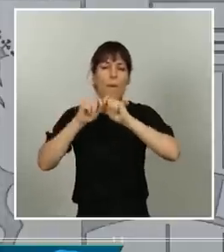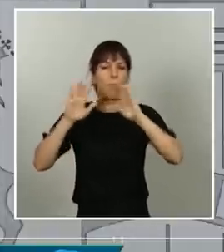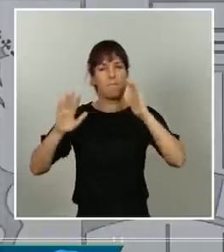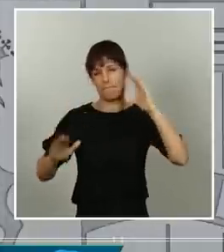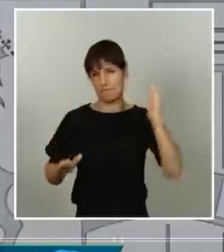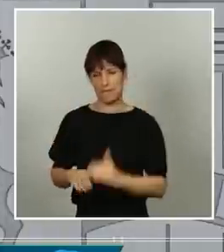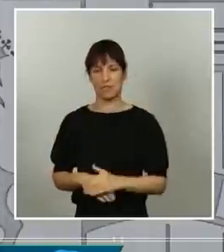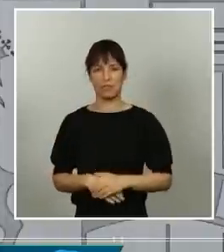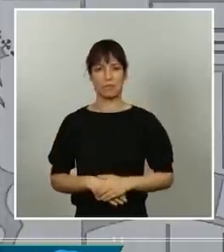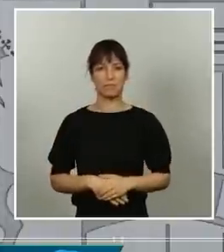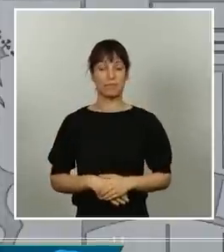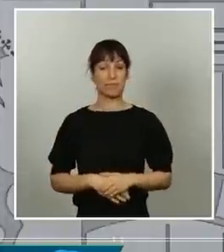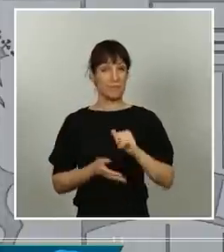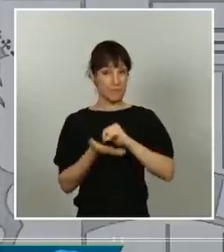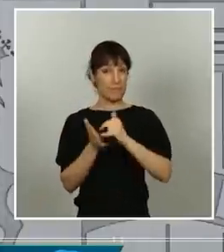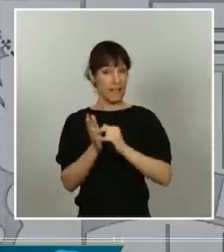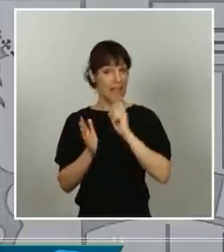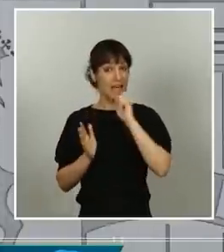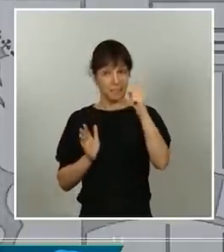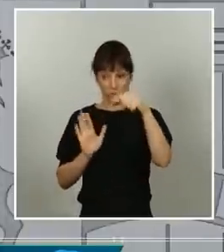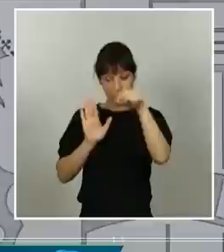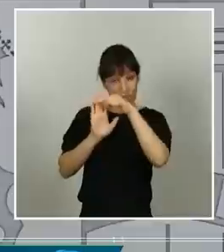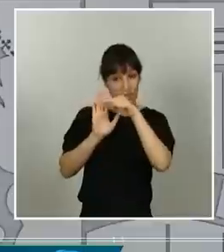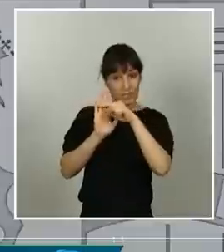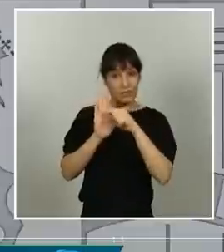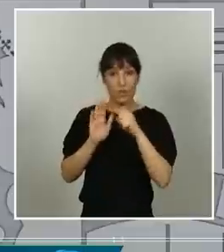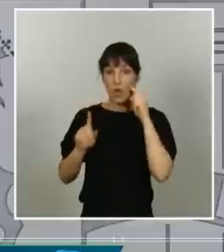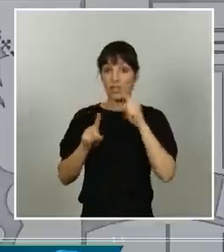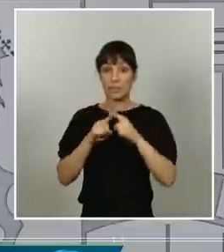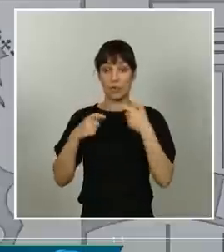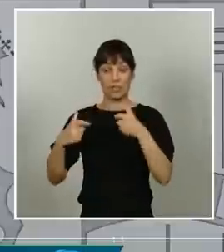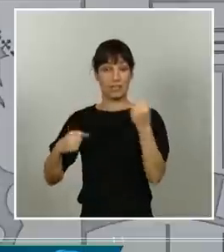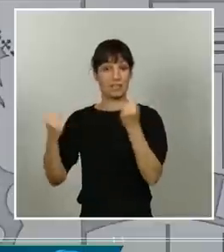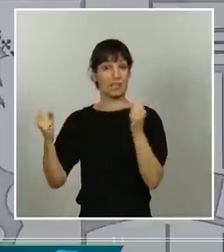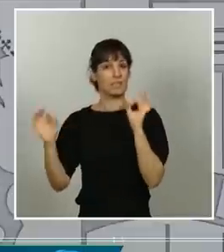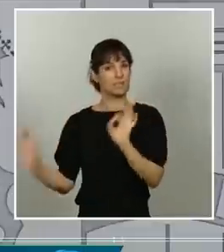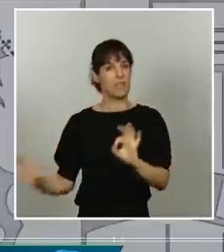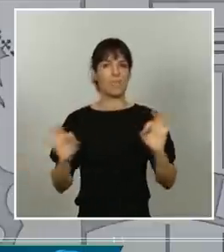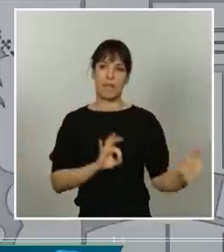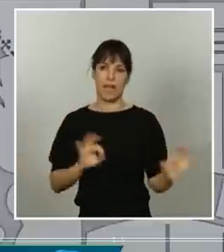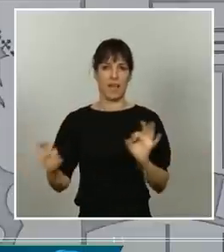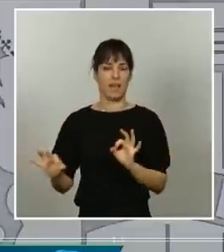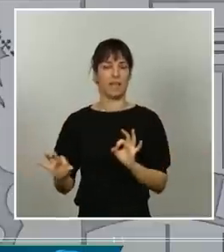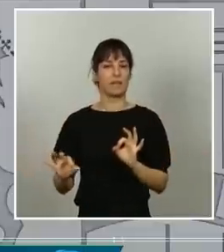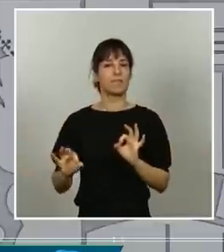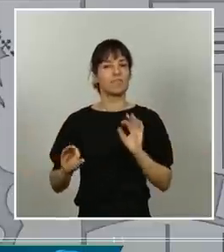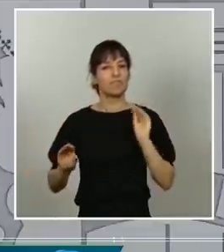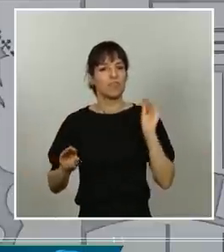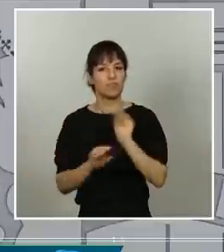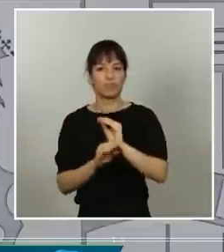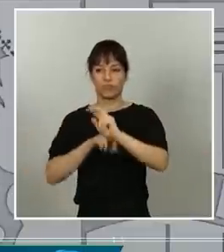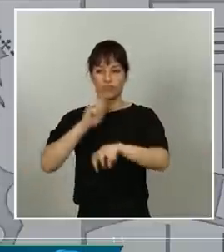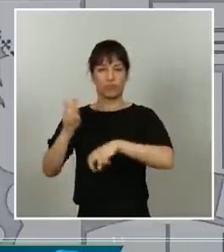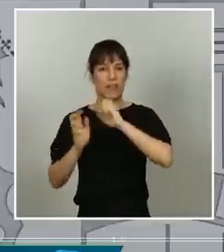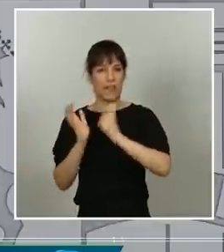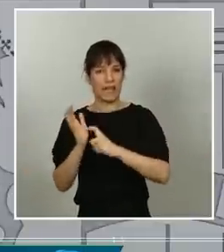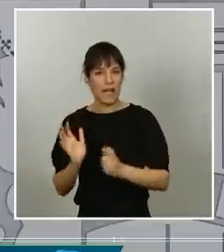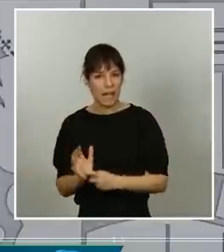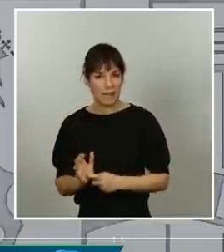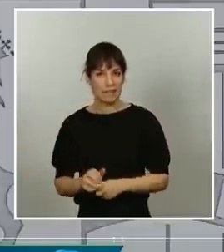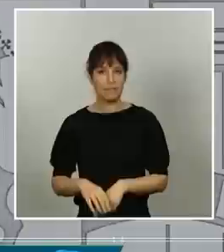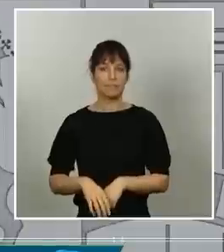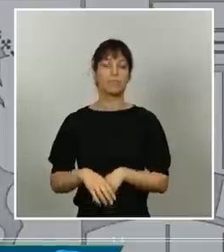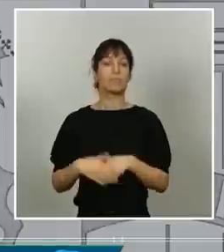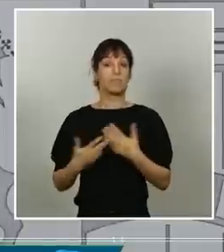aquellos que generalmente suelen estar un poco más acertados, y yo creo que por ahí van los tiros. Y es verdad que eso que comentas es cierto, es decir, que